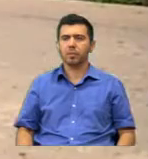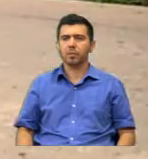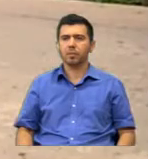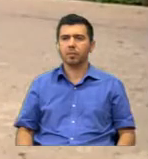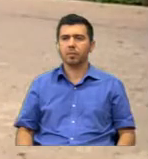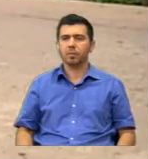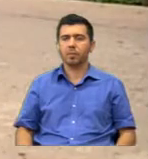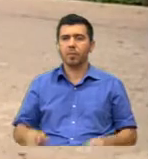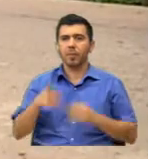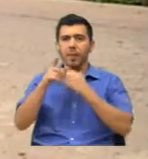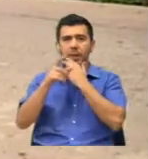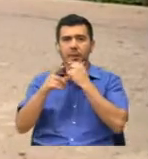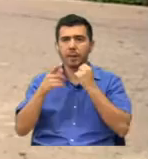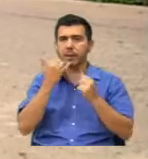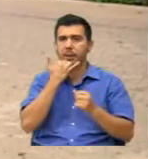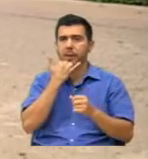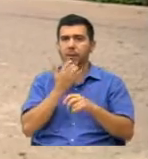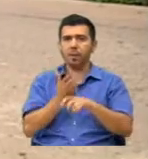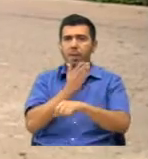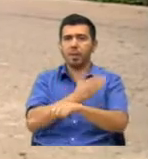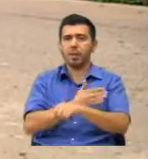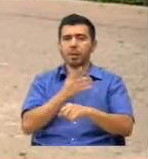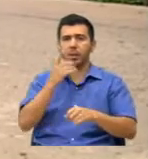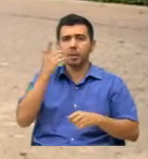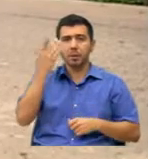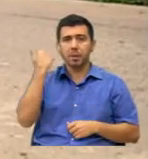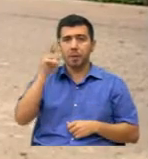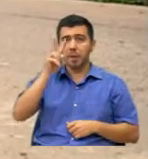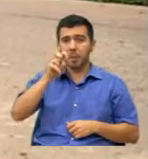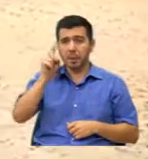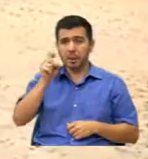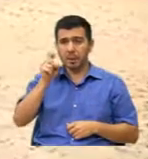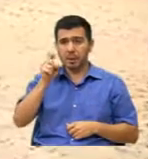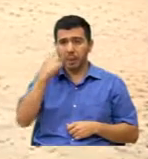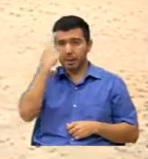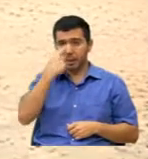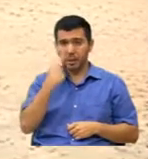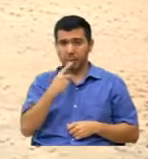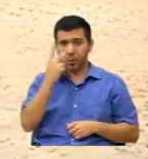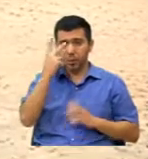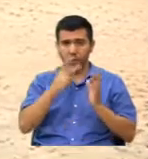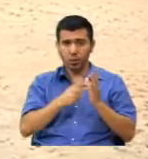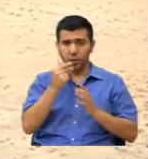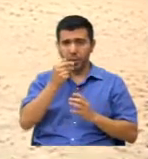Esto podría desatar un desplazamiento como lo sucedió el pasado 26 de septiembre del 2013,